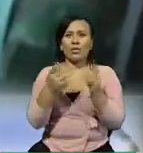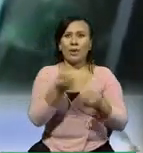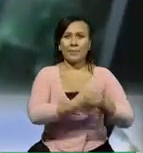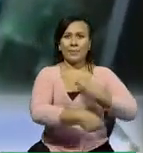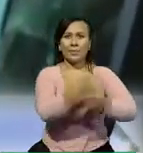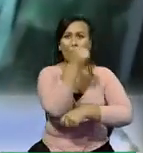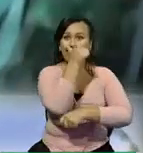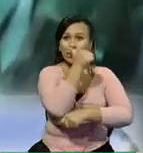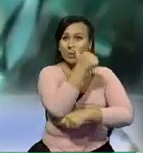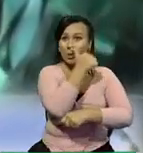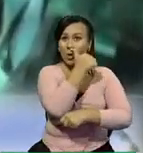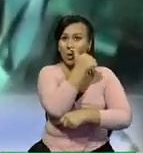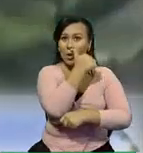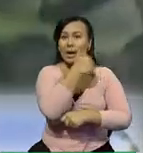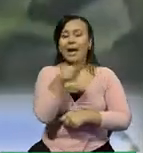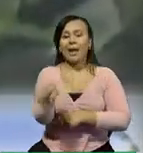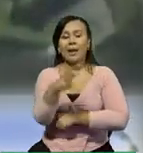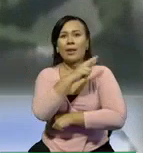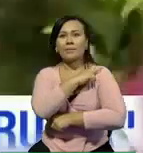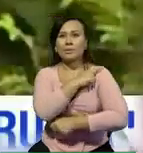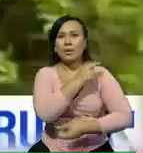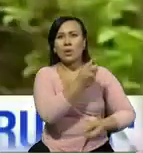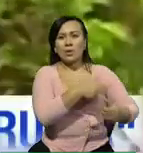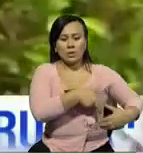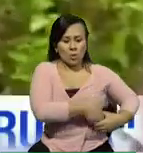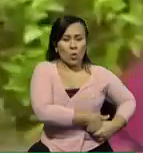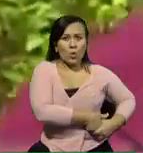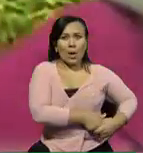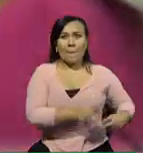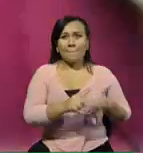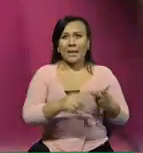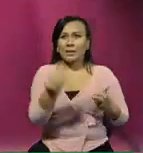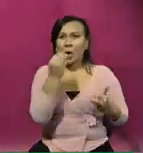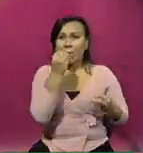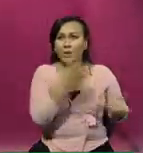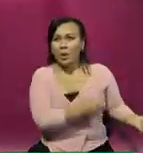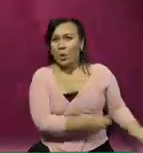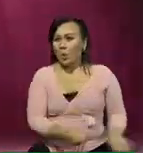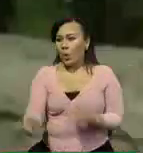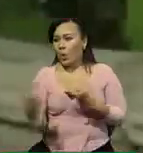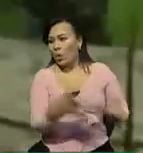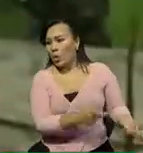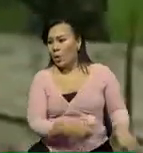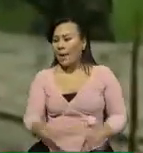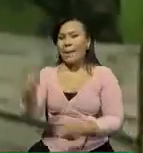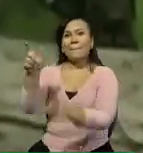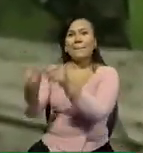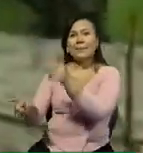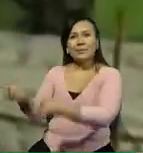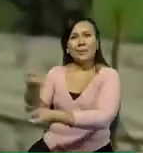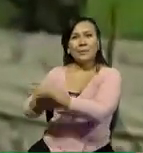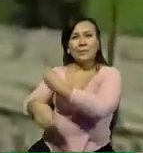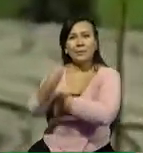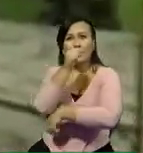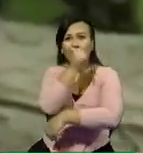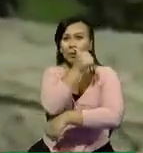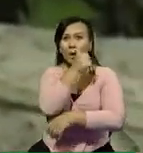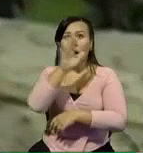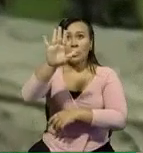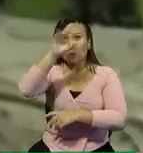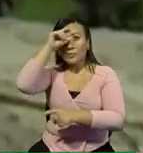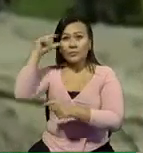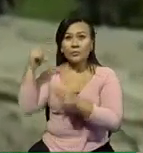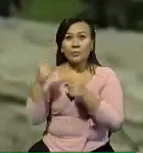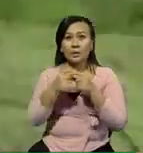narcotráfico y sería el responsable de suministrar armas y alimentos al grupo narcoterrorista. La Fiscalía del municipio de Tumaco acusó